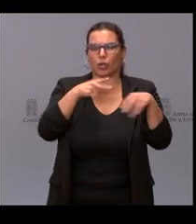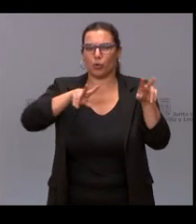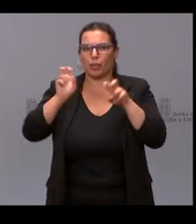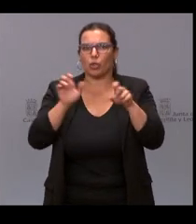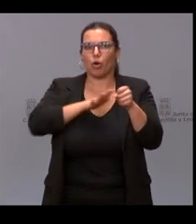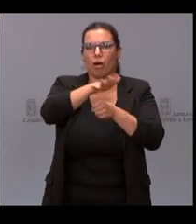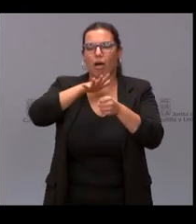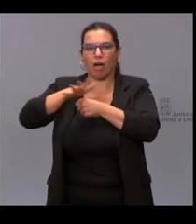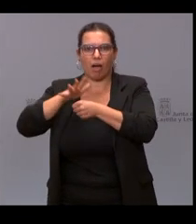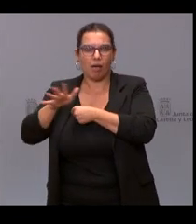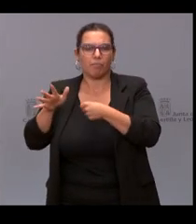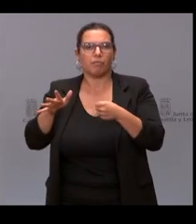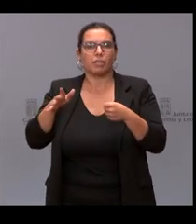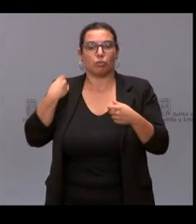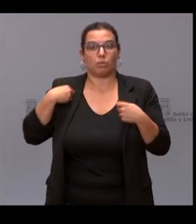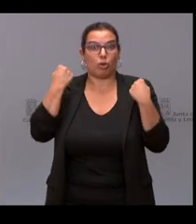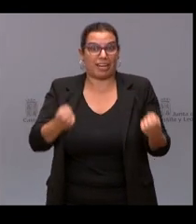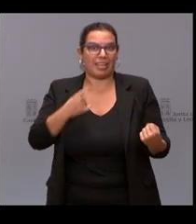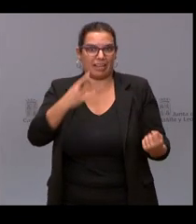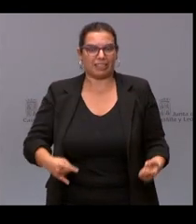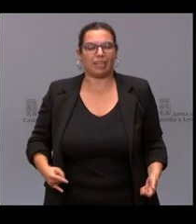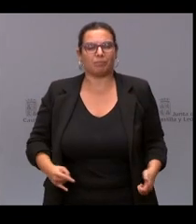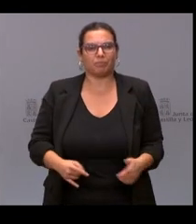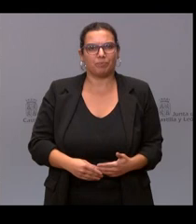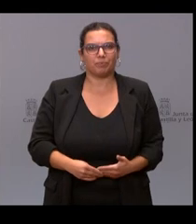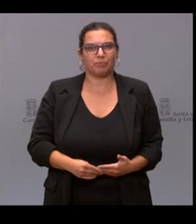ámbito de la energía eléctrica.